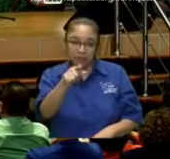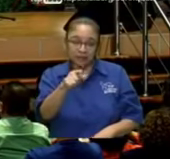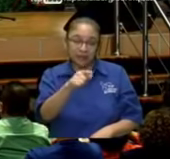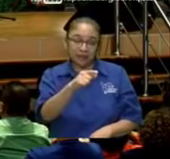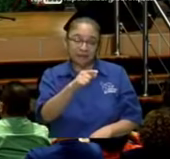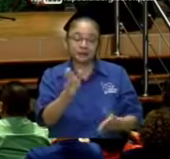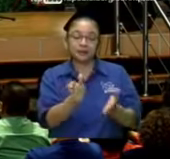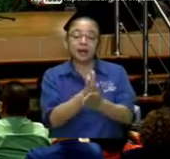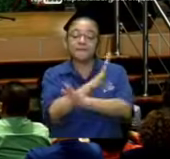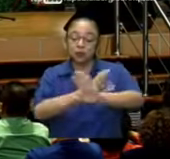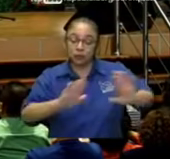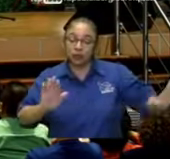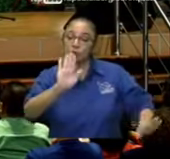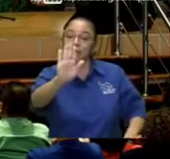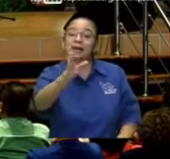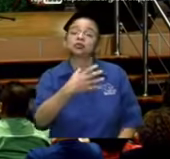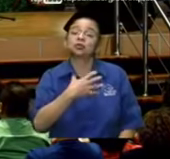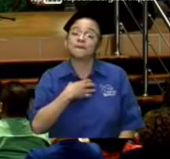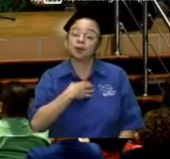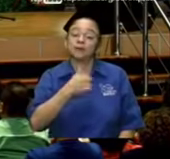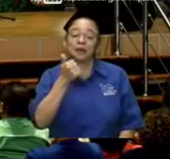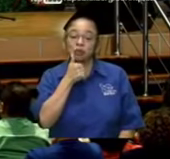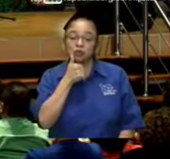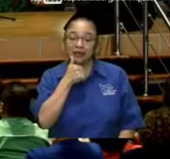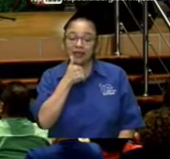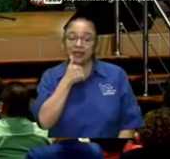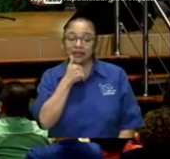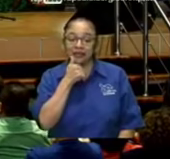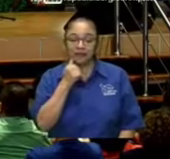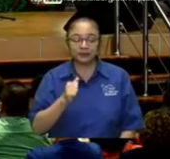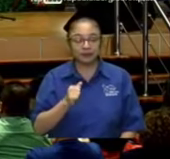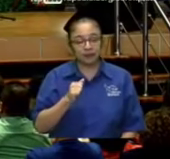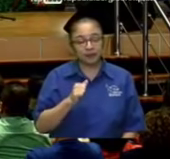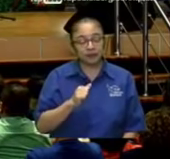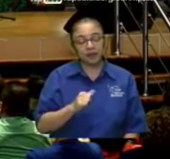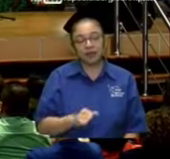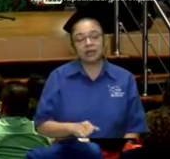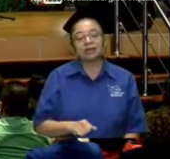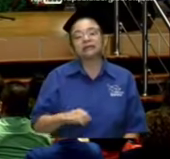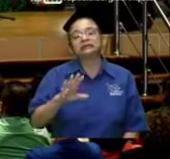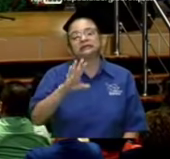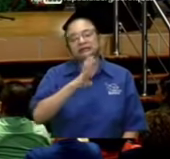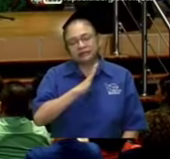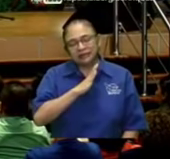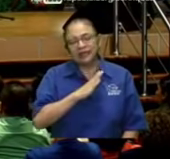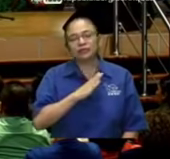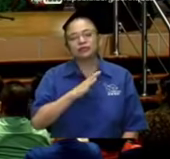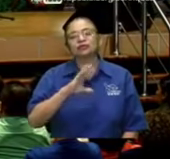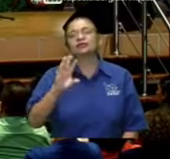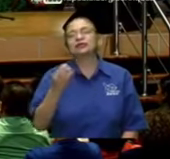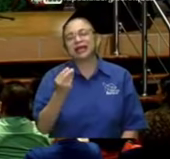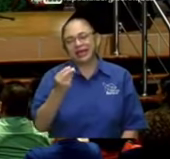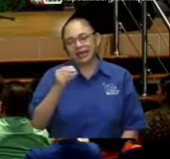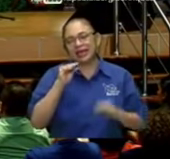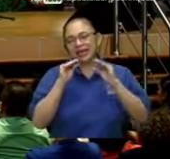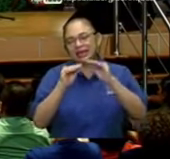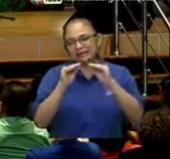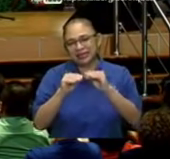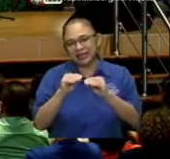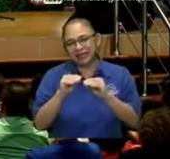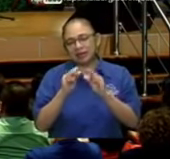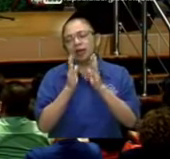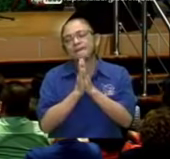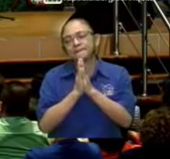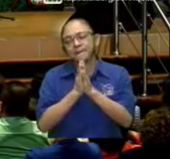propia autoridad. Mire, cuando a veces, y eso tenemos que enseñarlo también, que es pedir cobertura. Porque a veces viene gente